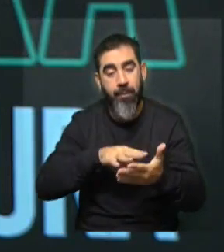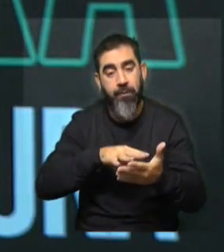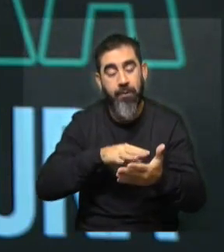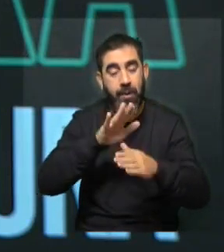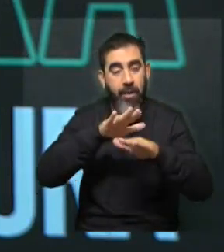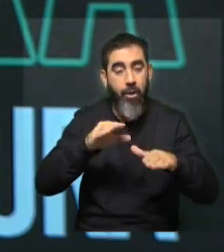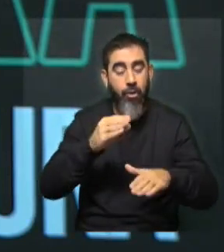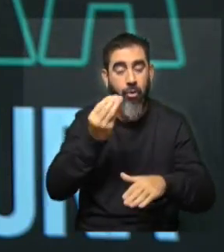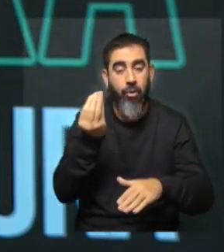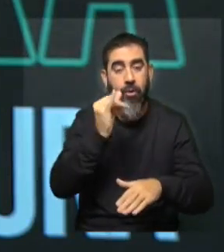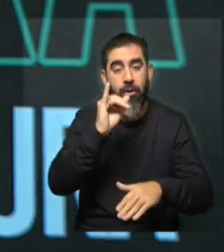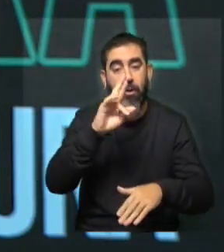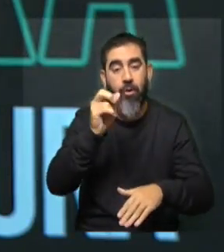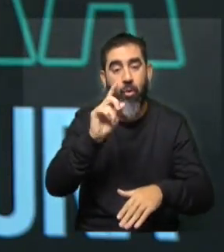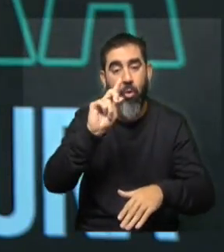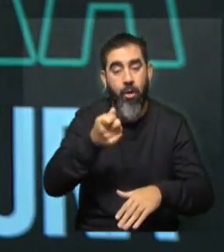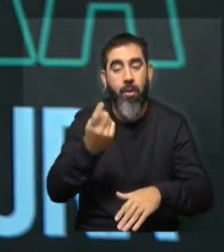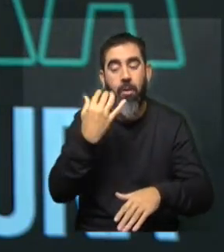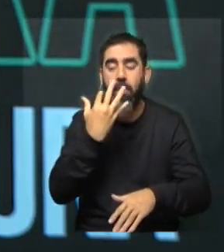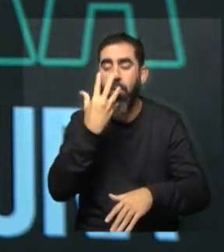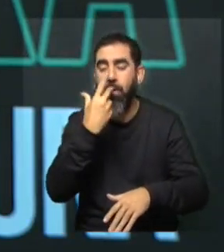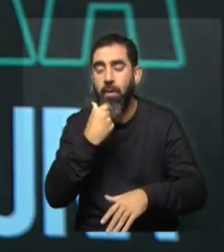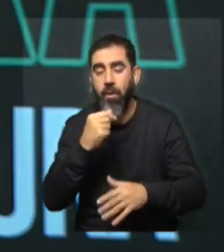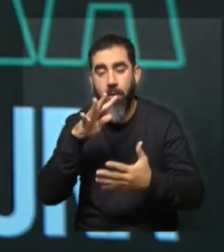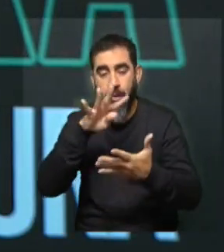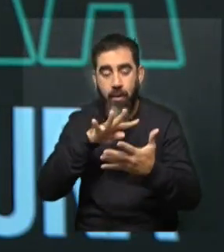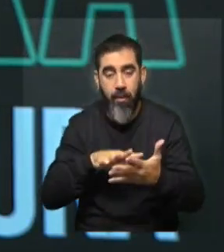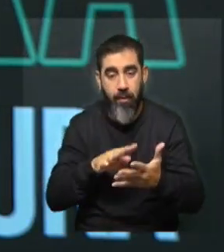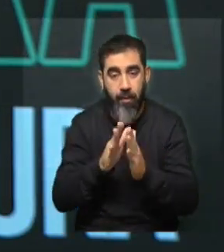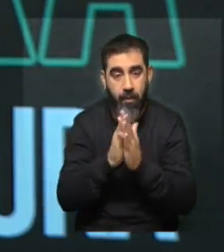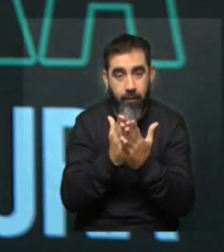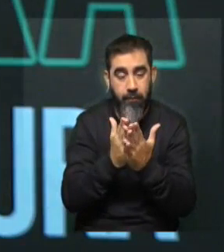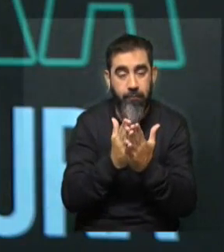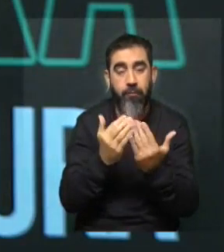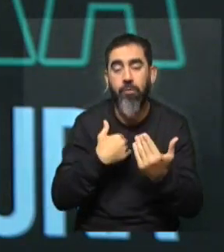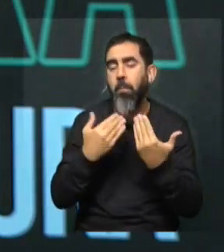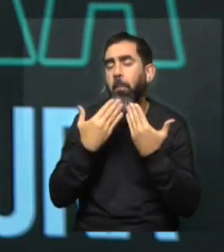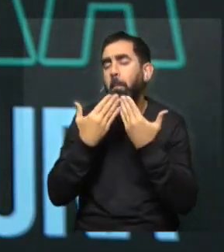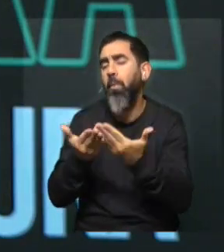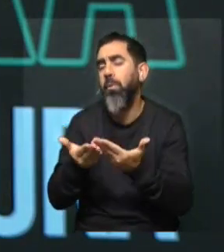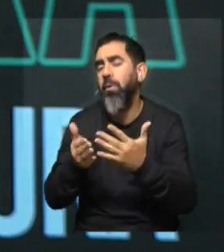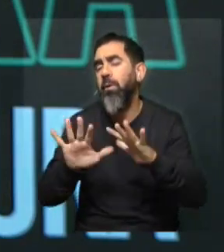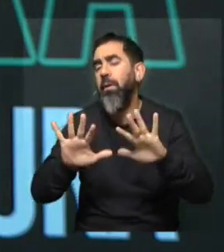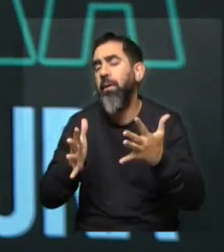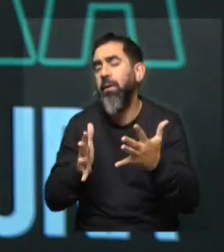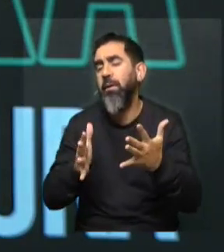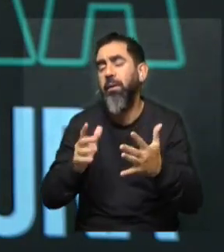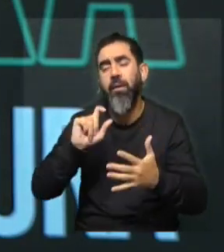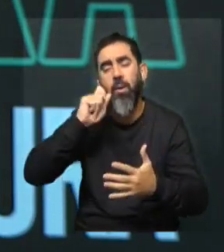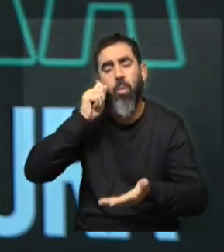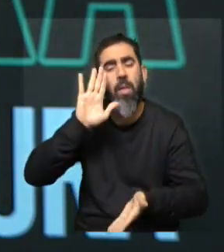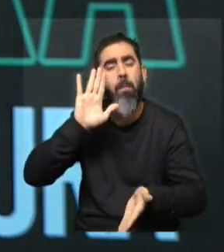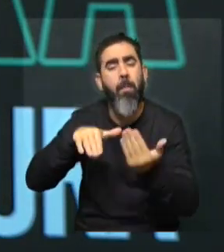en su niñez pero siguió apasionado de ese mundo literario tan especial de Quiroga le pregunté qué es lo que lo seduce